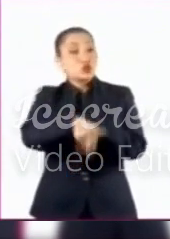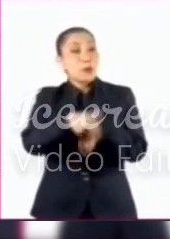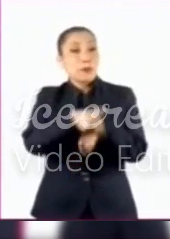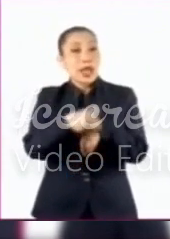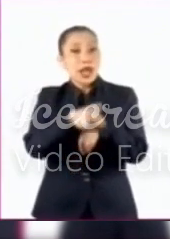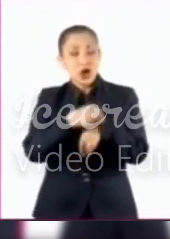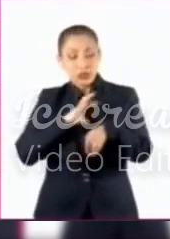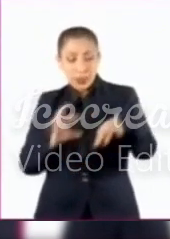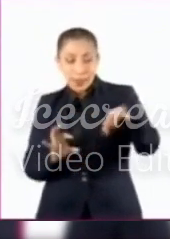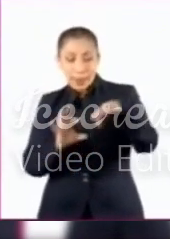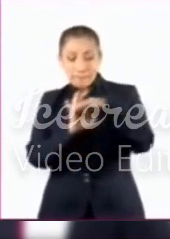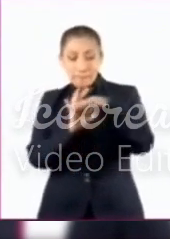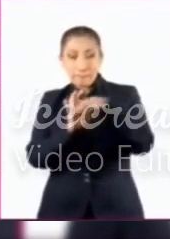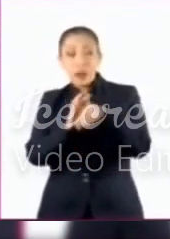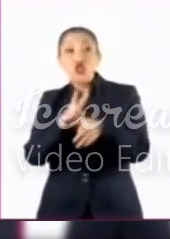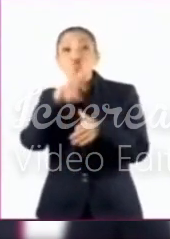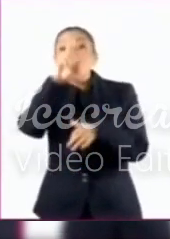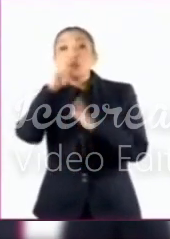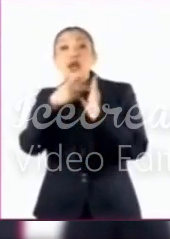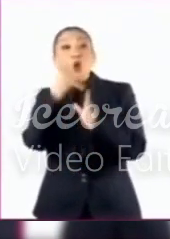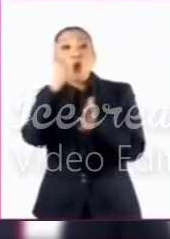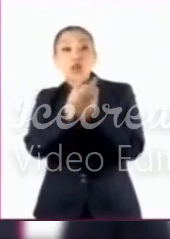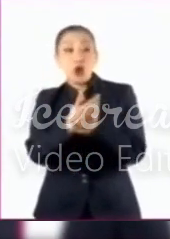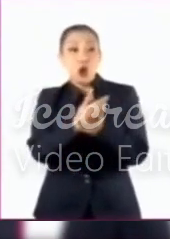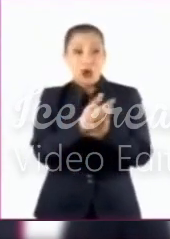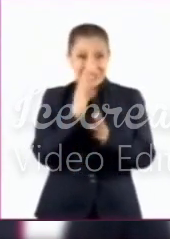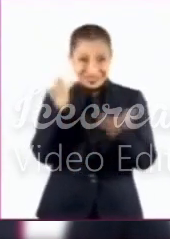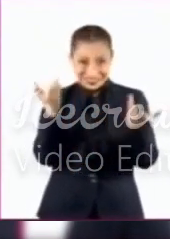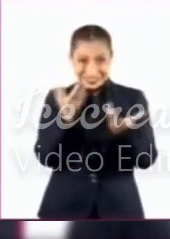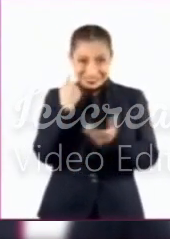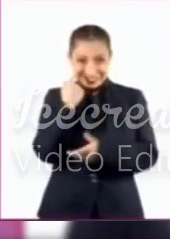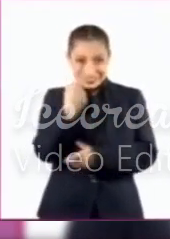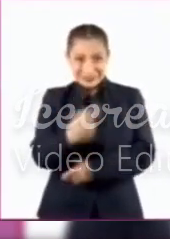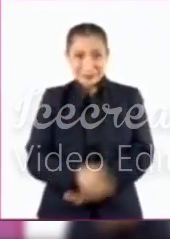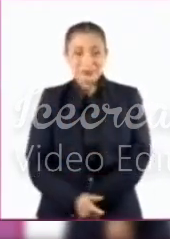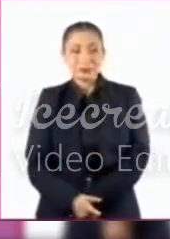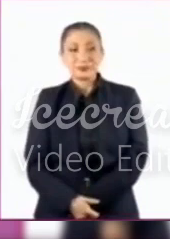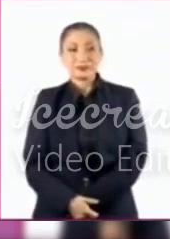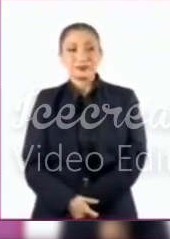números deberán ser repetidos solo 2 veces. ¿Lo hacemos?